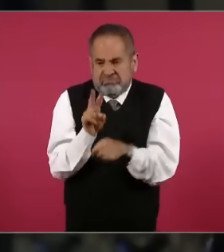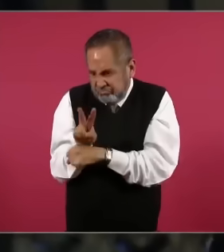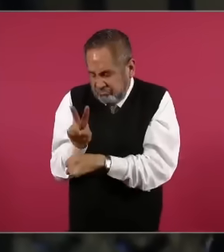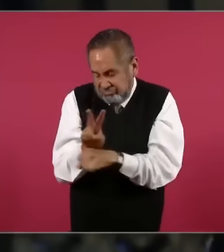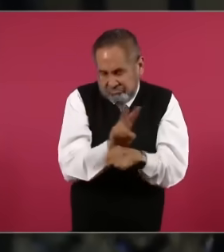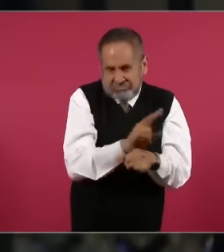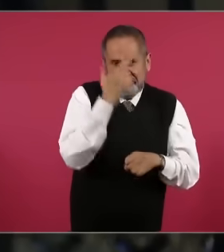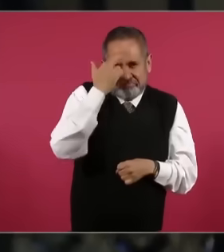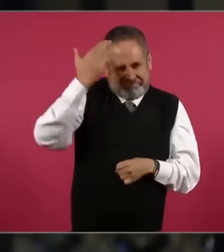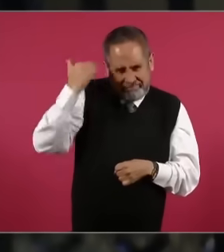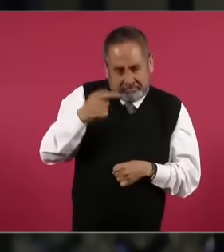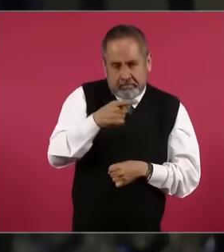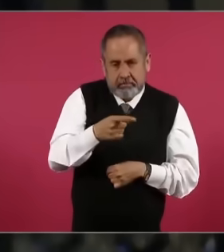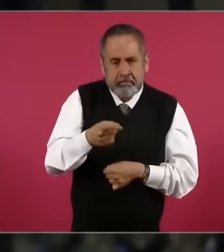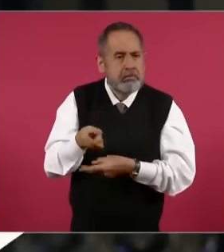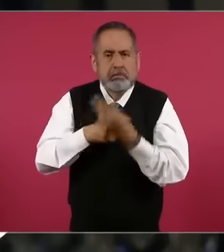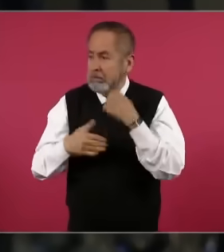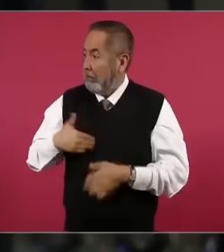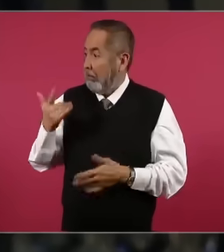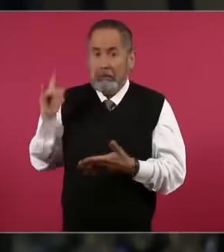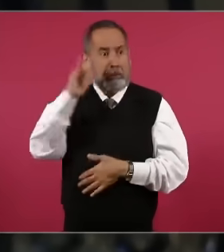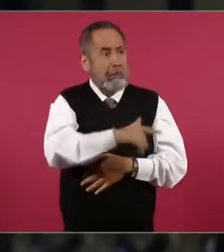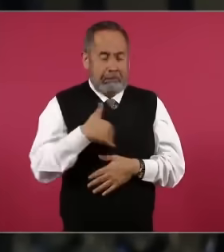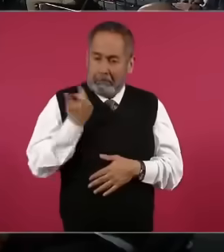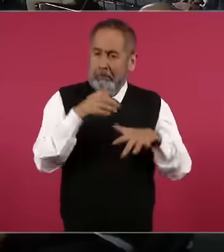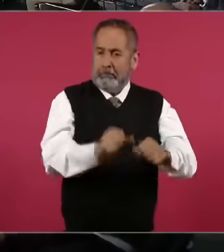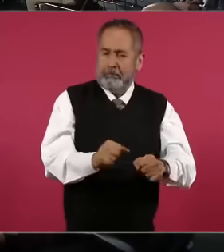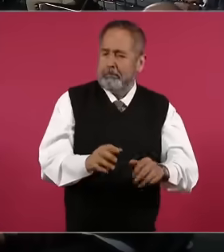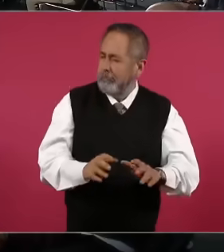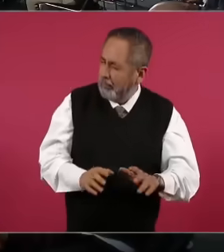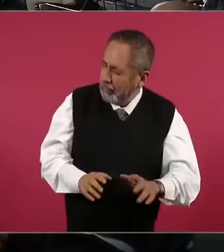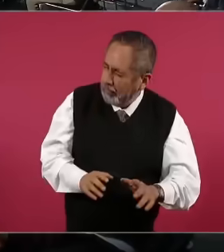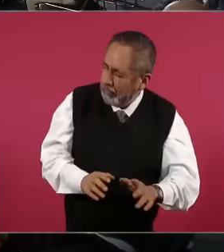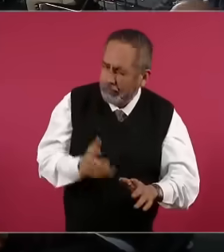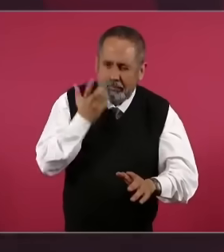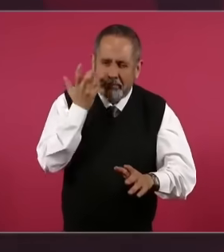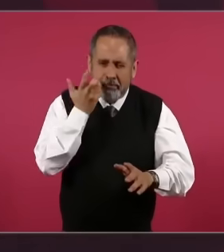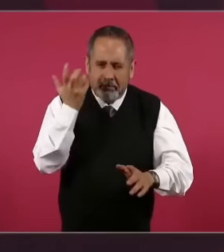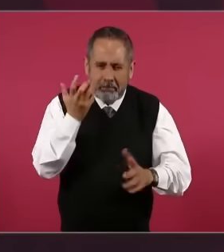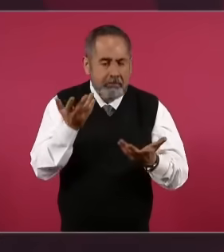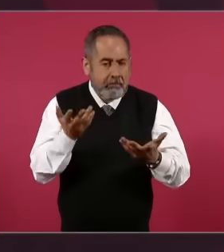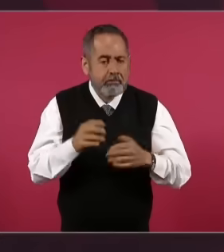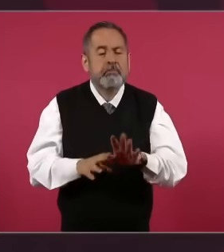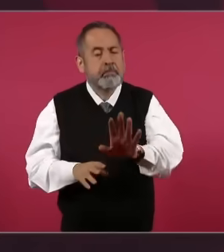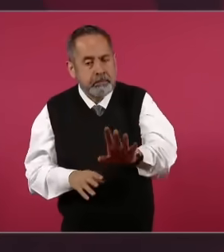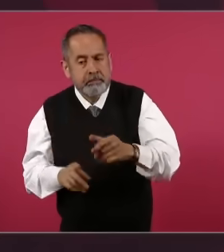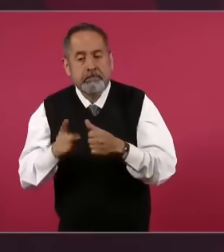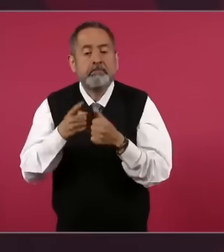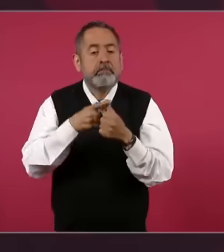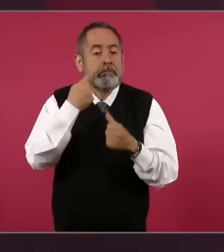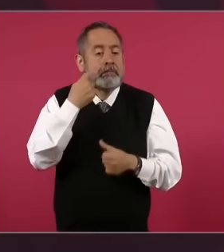ningún indicio de quién viene y bajo qué términos? Hay que ver si fue un acuerdo y quienes llevaron a cabo